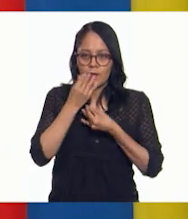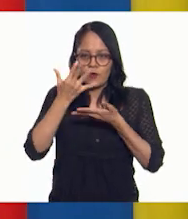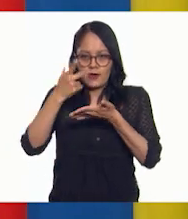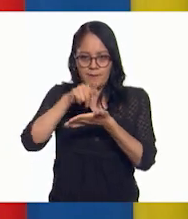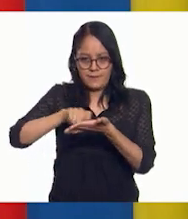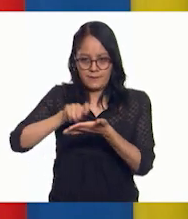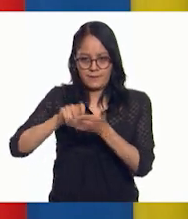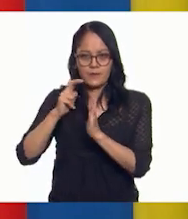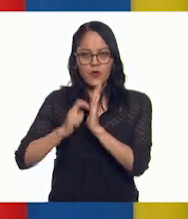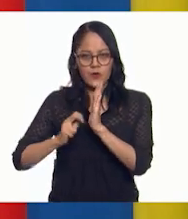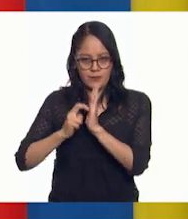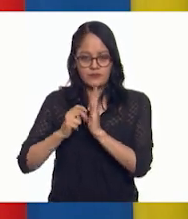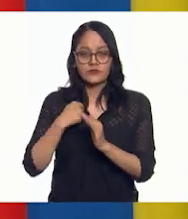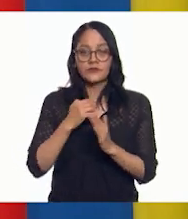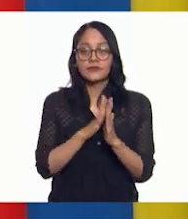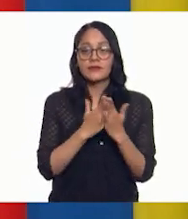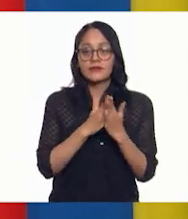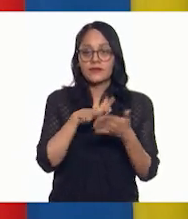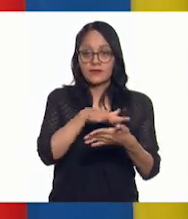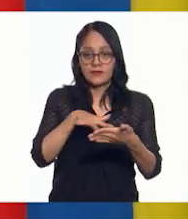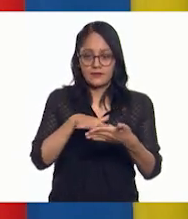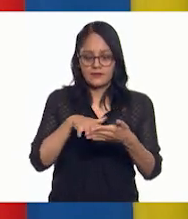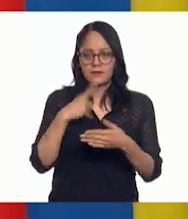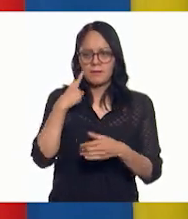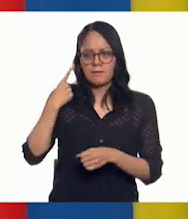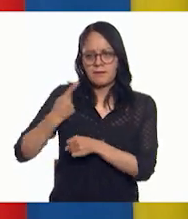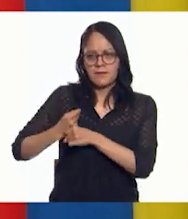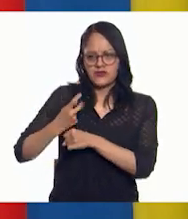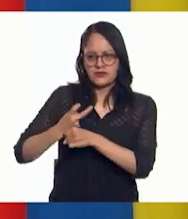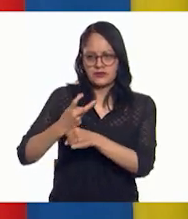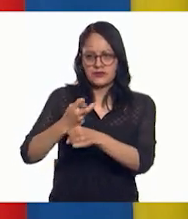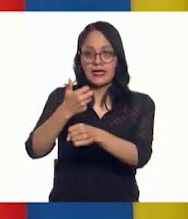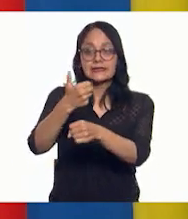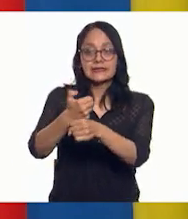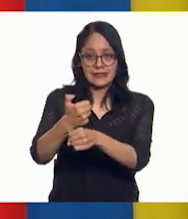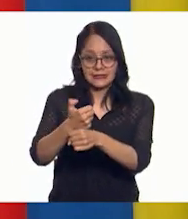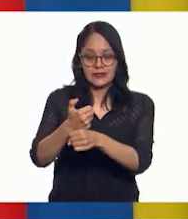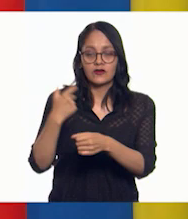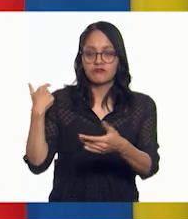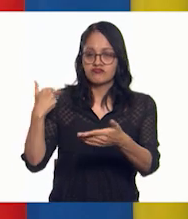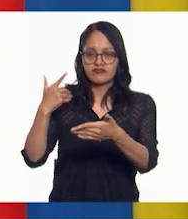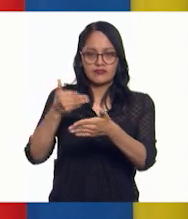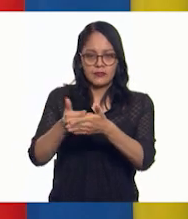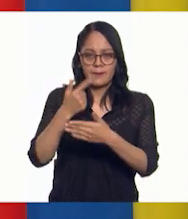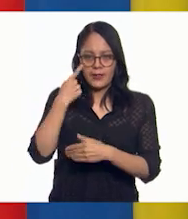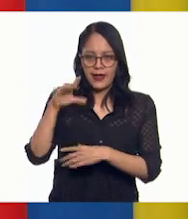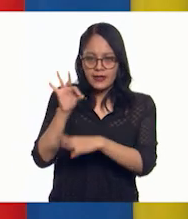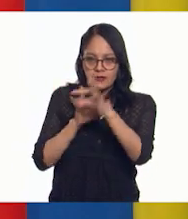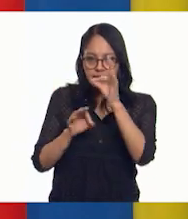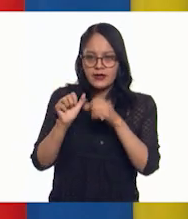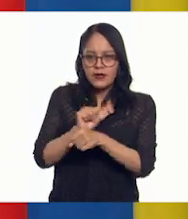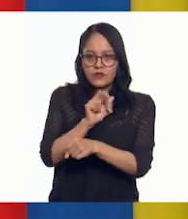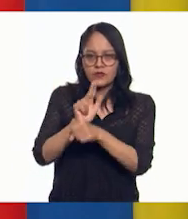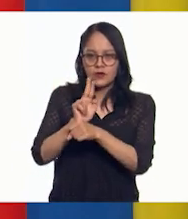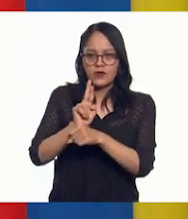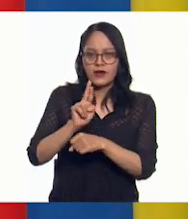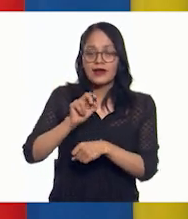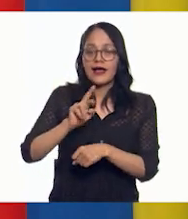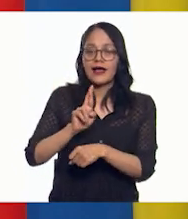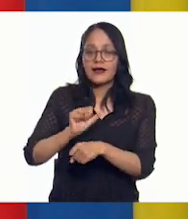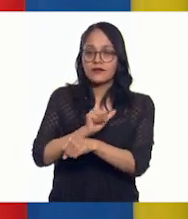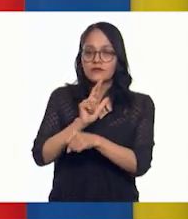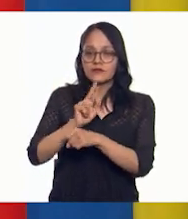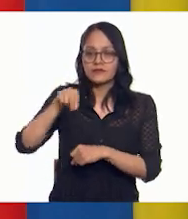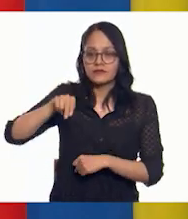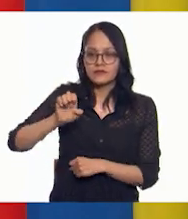los libros de lecturas de los 6 grados de primaria para hallar más textos de Neruda que pudieran releer las y los niños